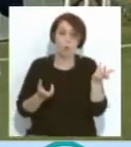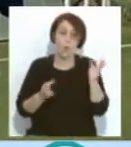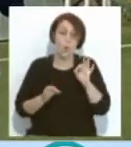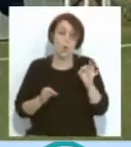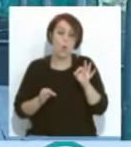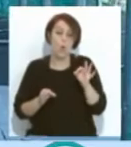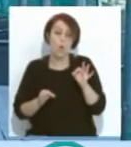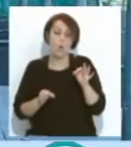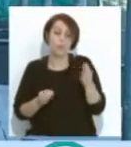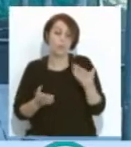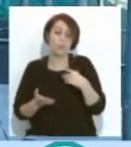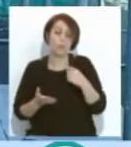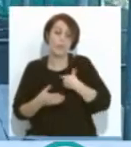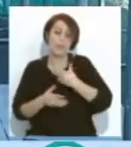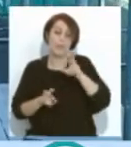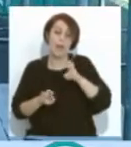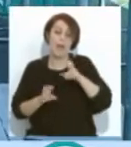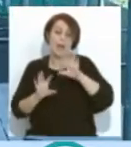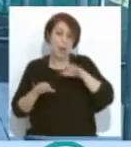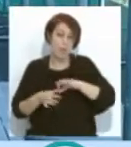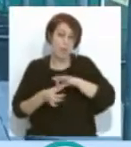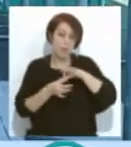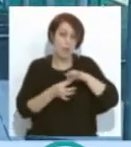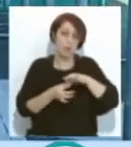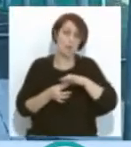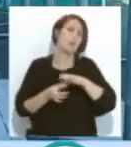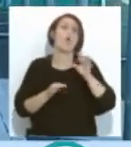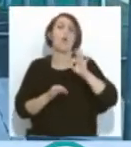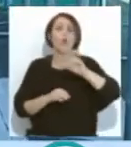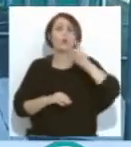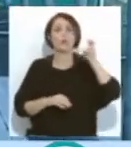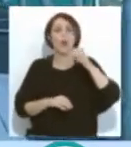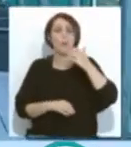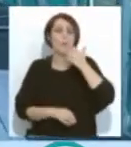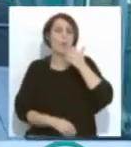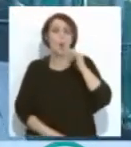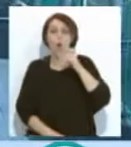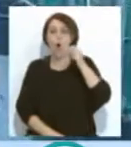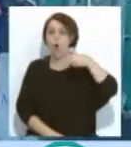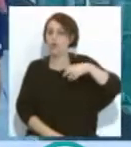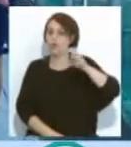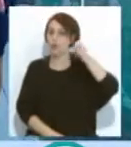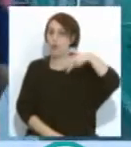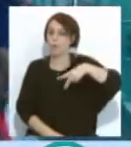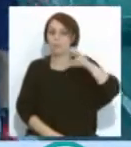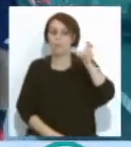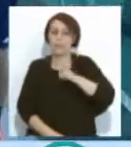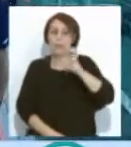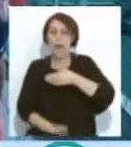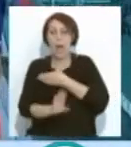o bien en otra. En su demarcación llegó James Johnson, que fue creo que hasta el momento un